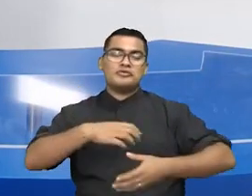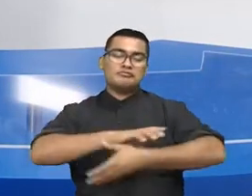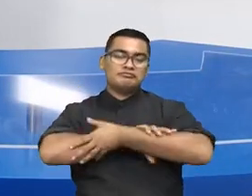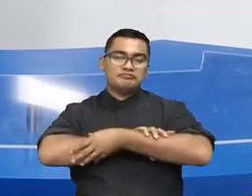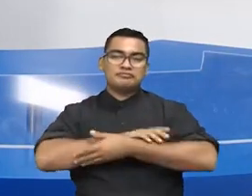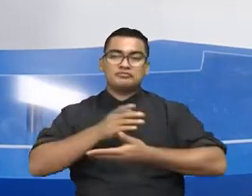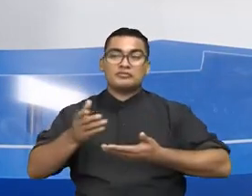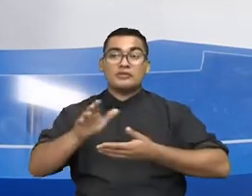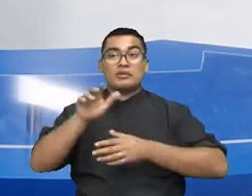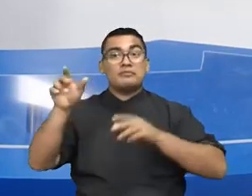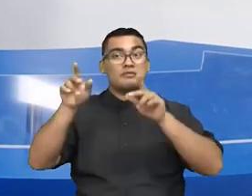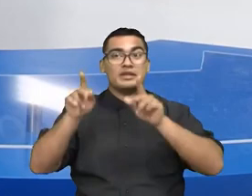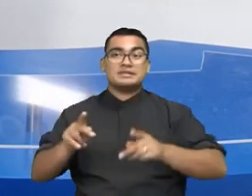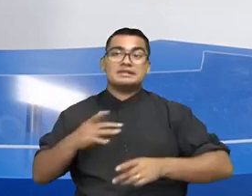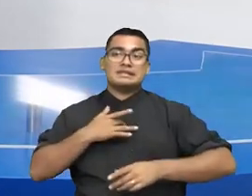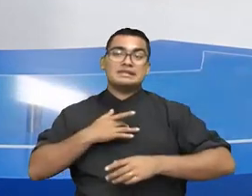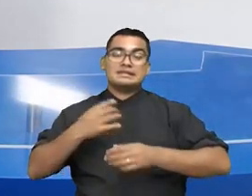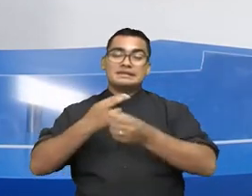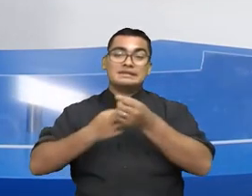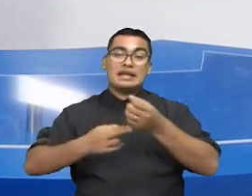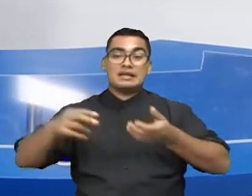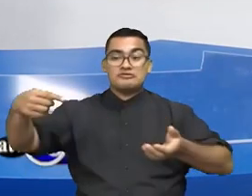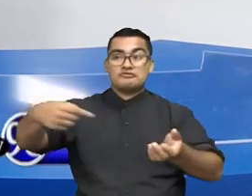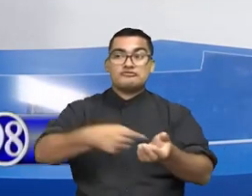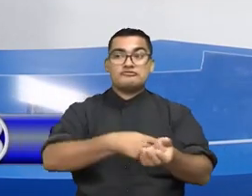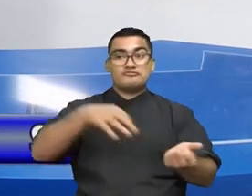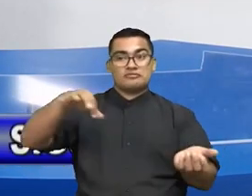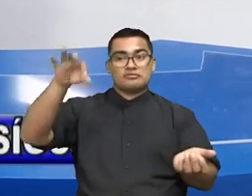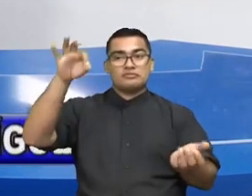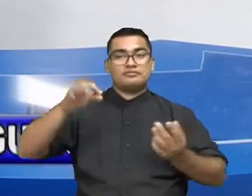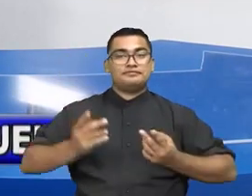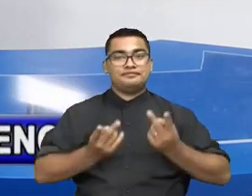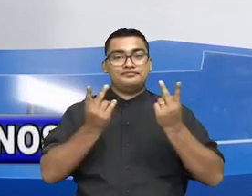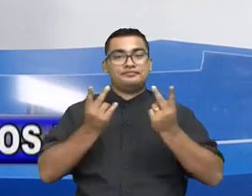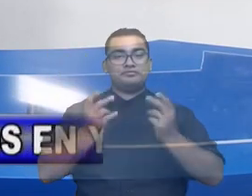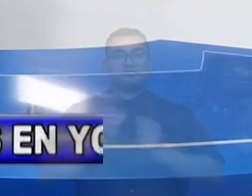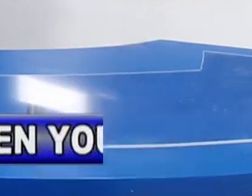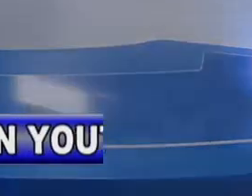con aquellas personas que necesitan este precioso líquido para la vida.